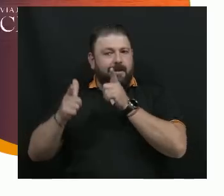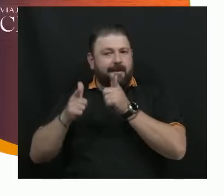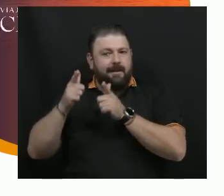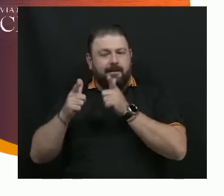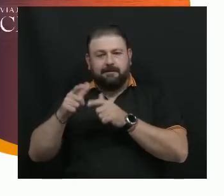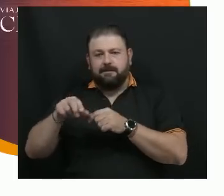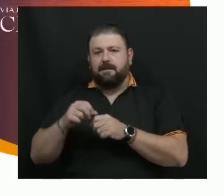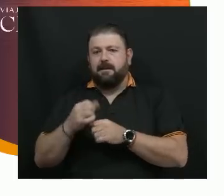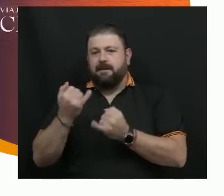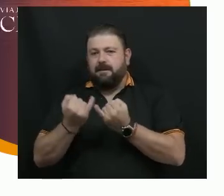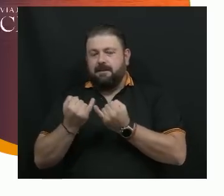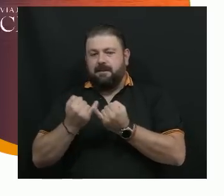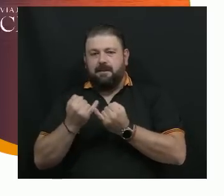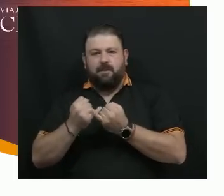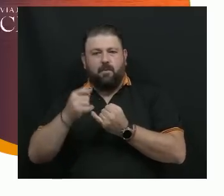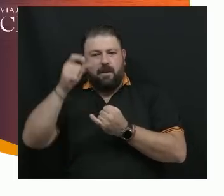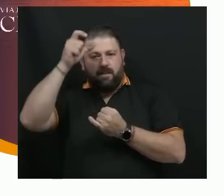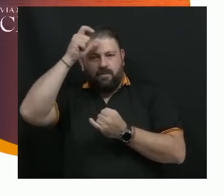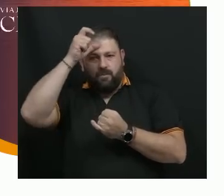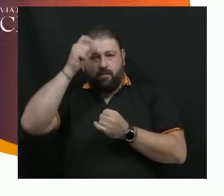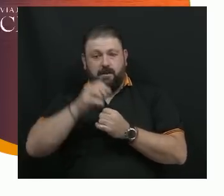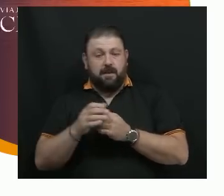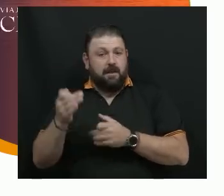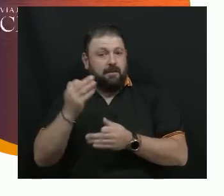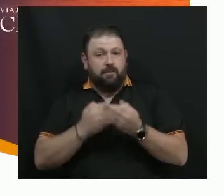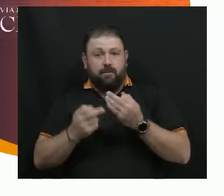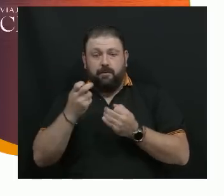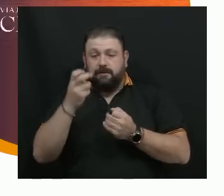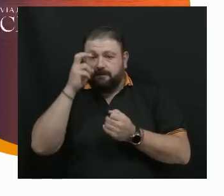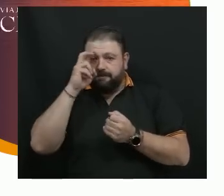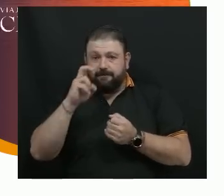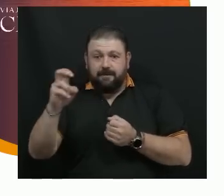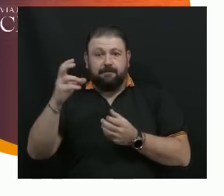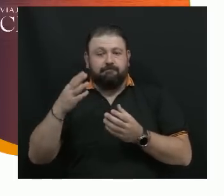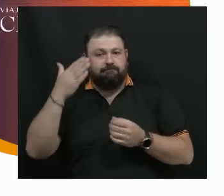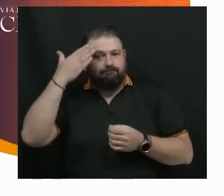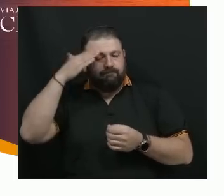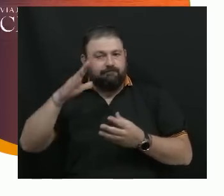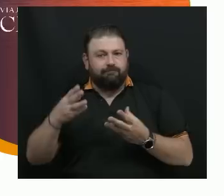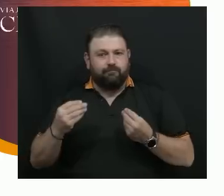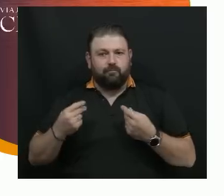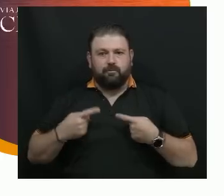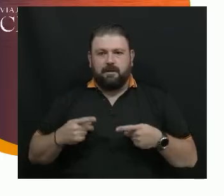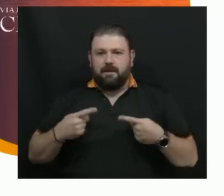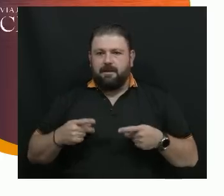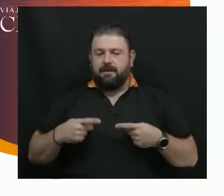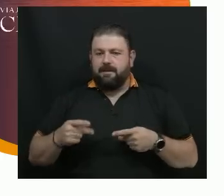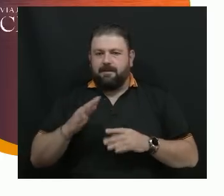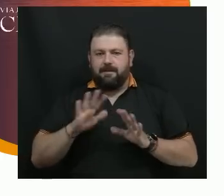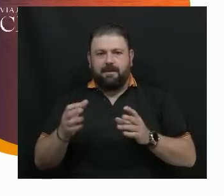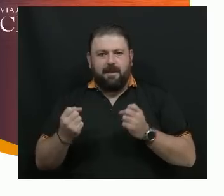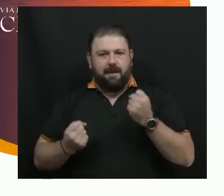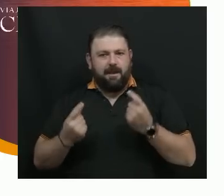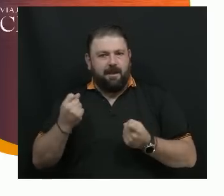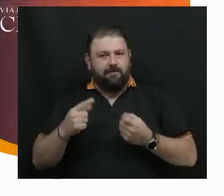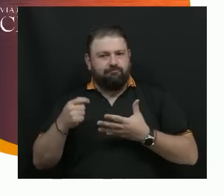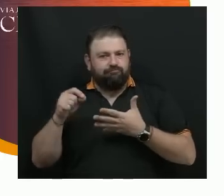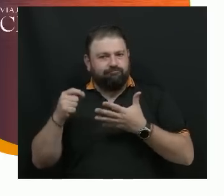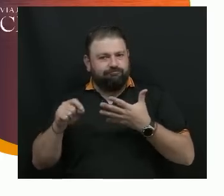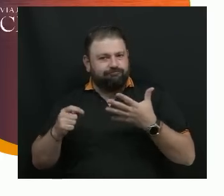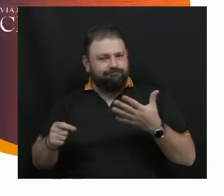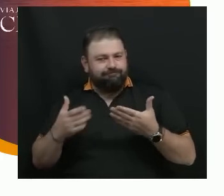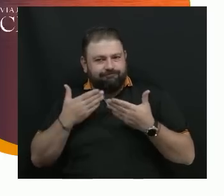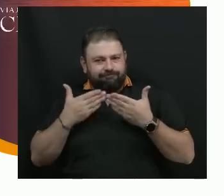Viaje internacional, este viaje que está tan esperado por mucha gente, ¿verdad? Que muchos están calificando. Muchos están calificando, muchísima